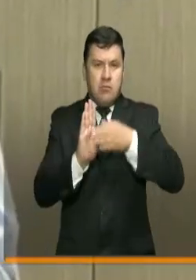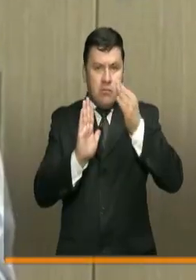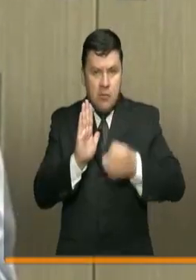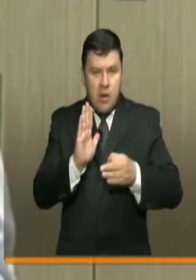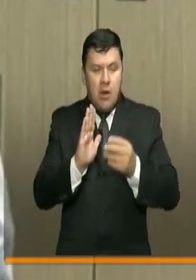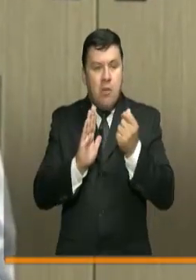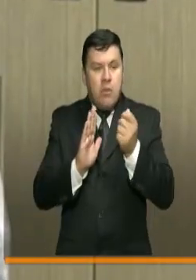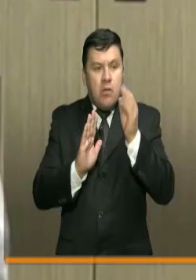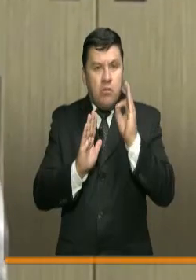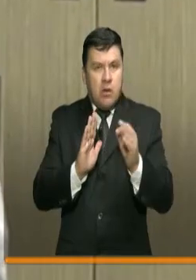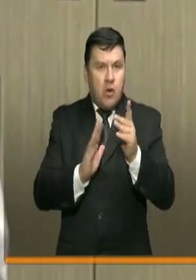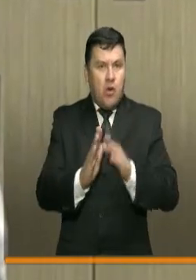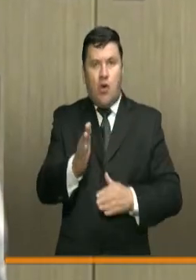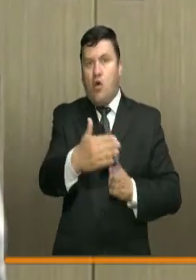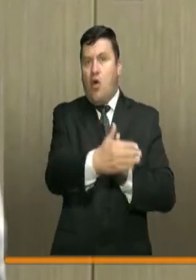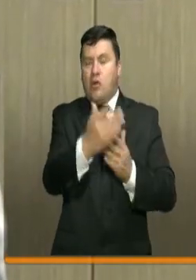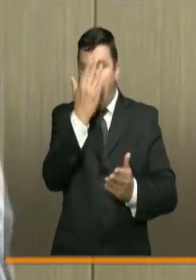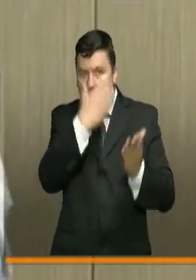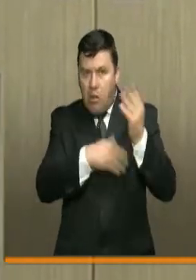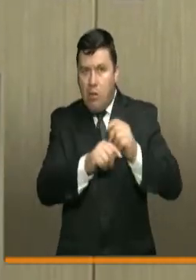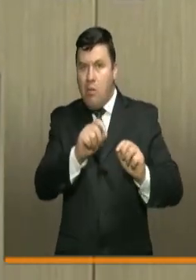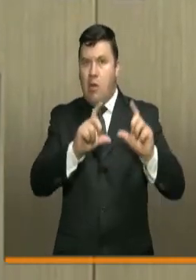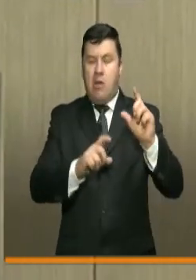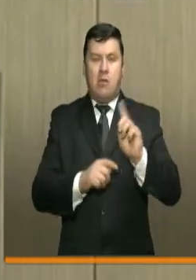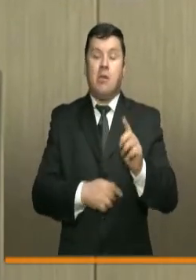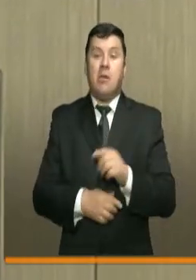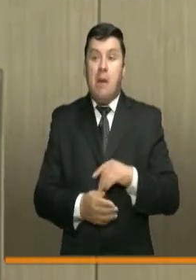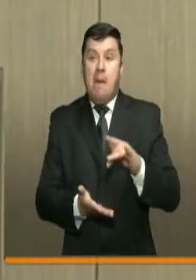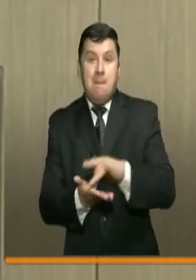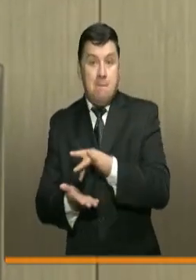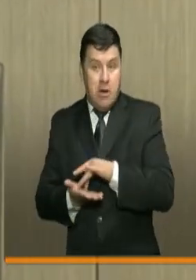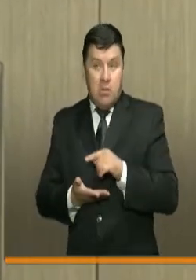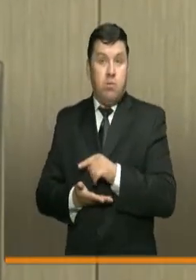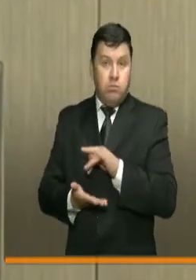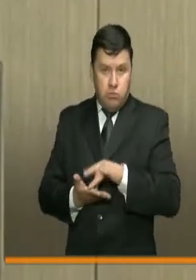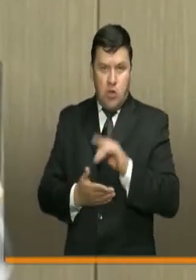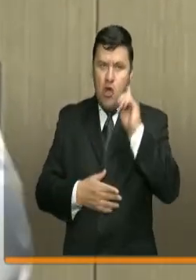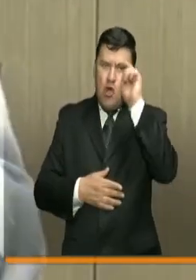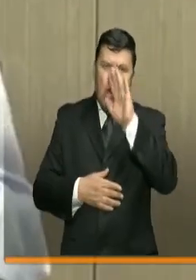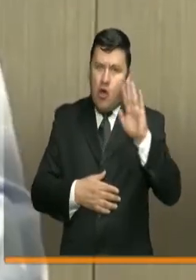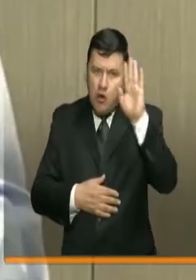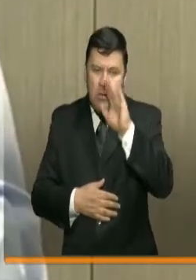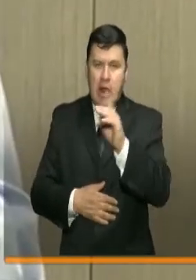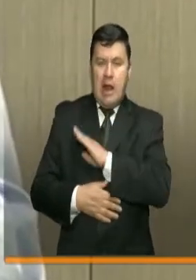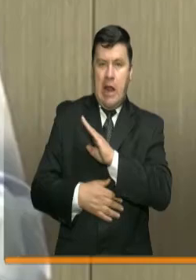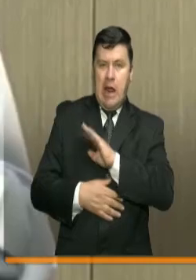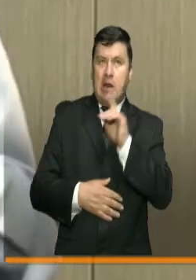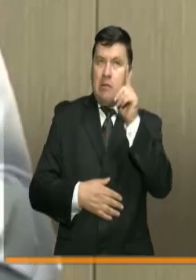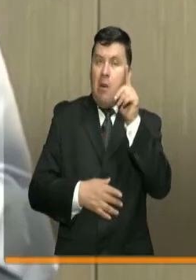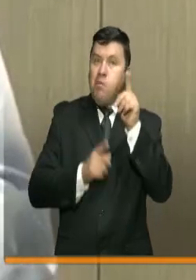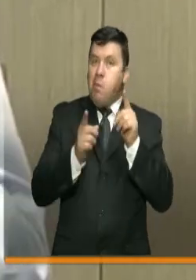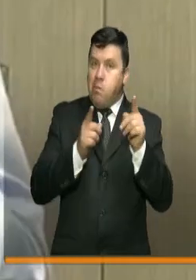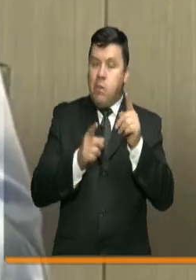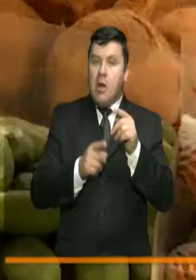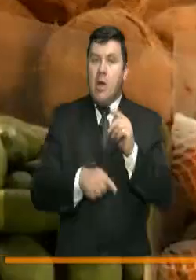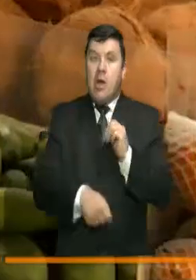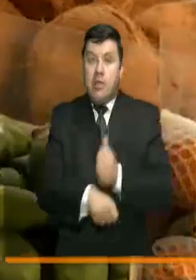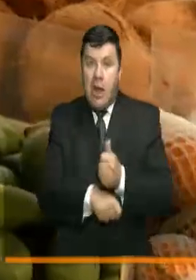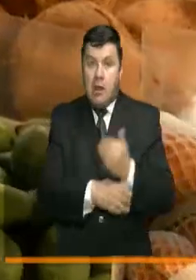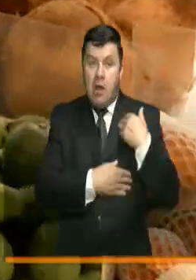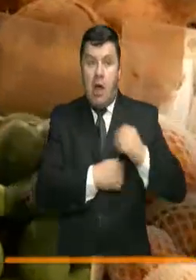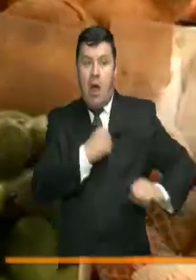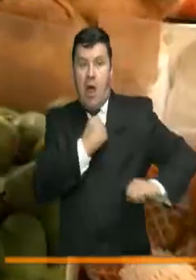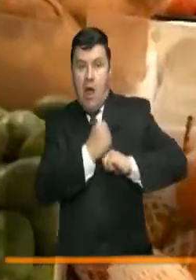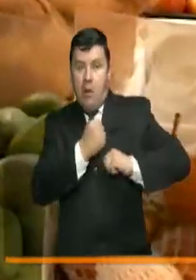necesiten para luchar contra estos delitos. También una participación de las gobernaciones y de los alcaldes en la tarea de apoyo